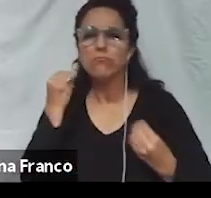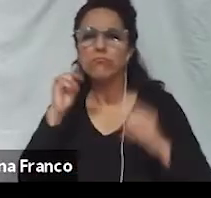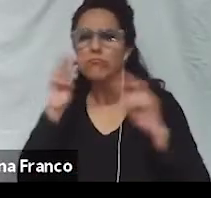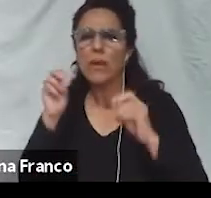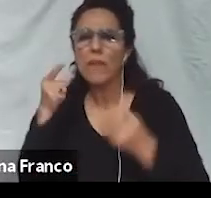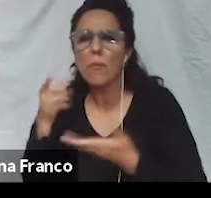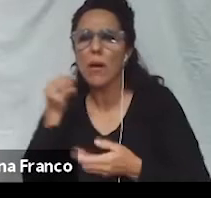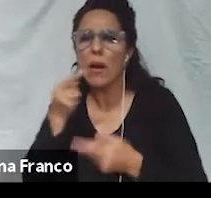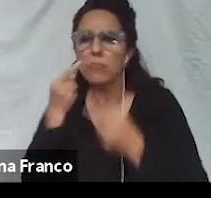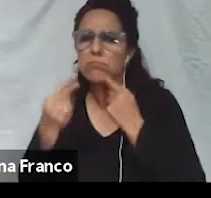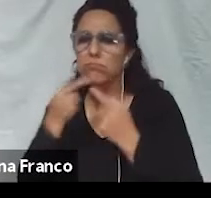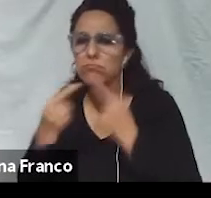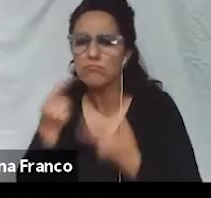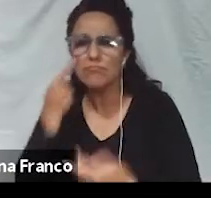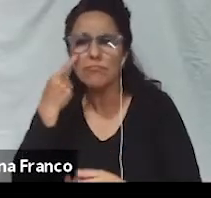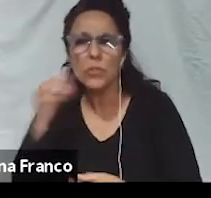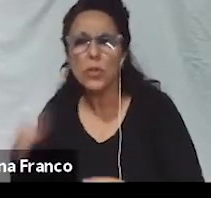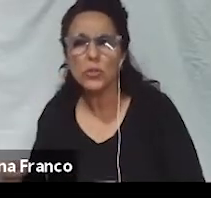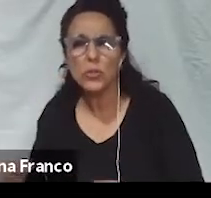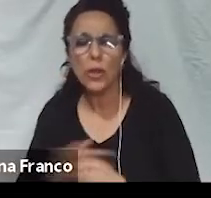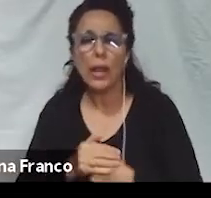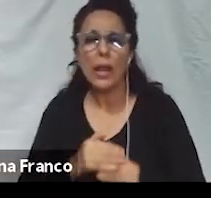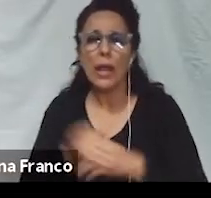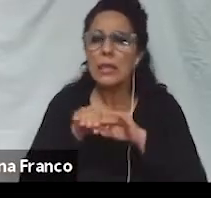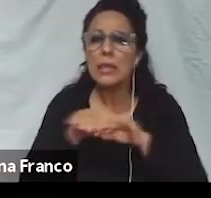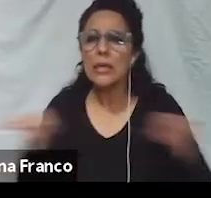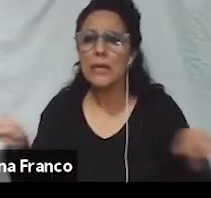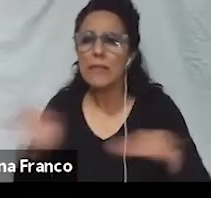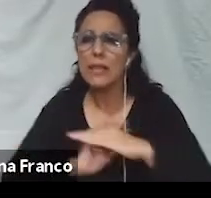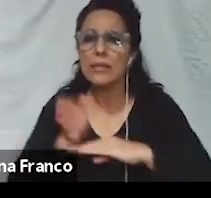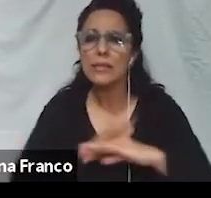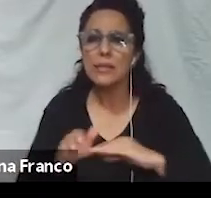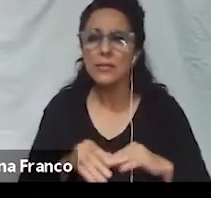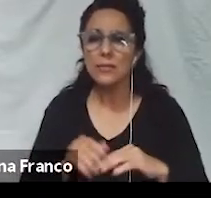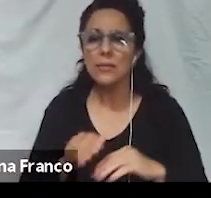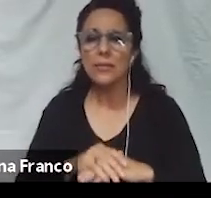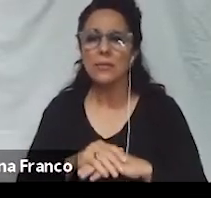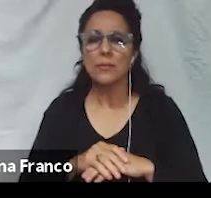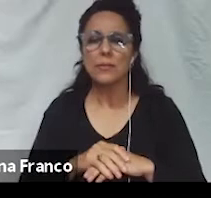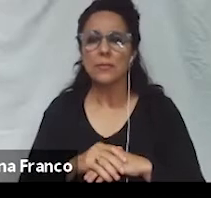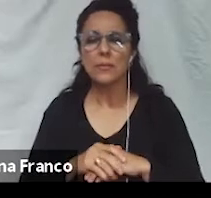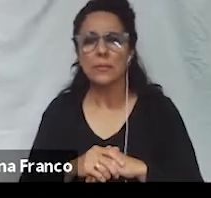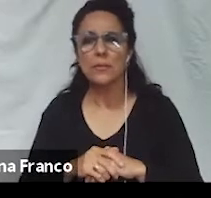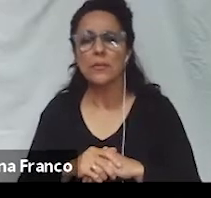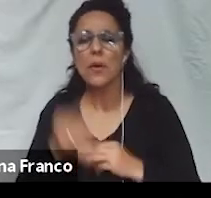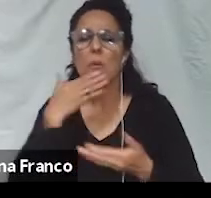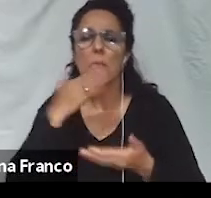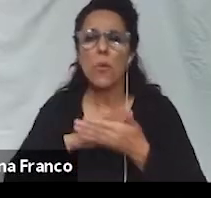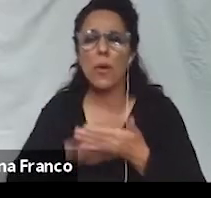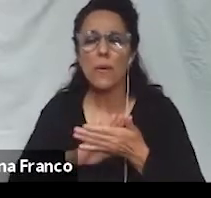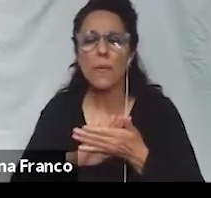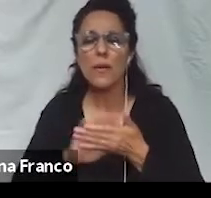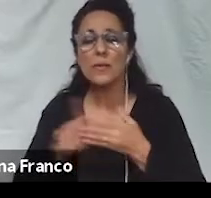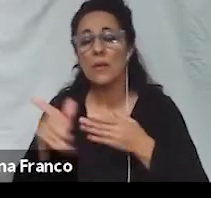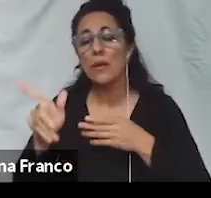a auditar, cómo lo vamos a auditar, en qué nivel de accesibilidad vamos a hacer las pruebas.